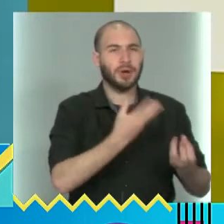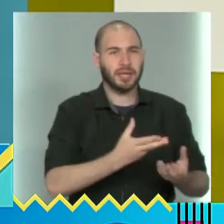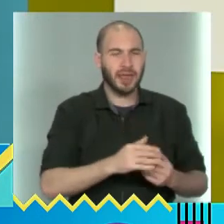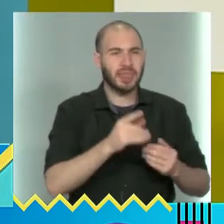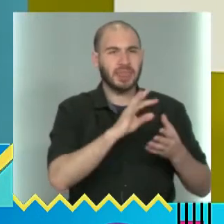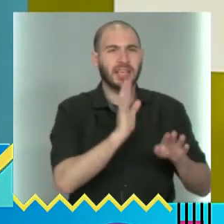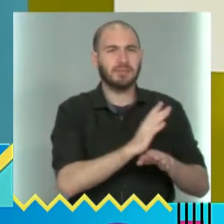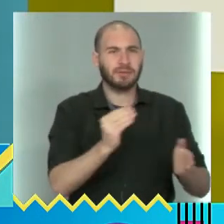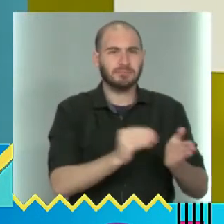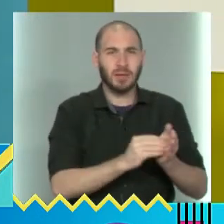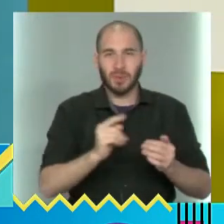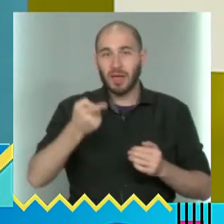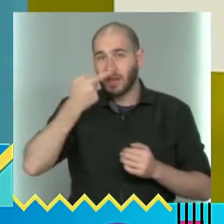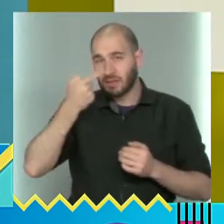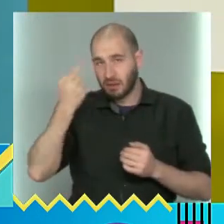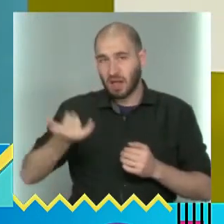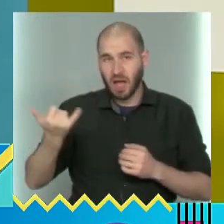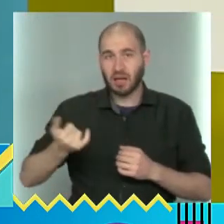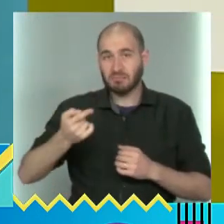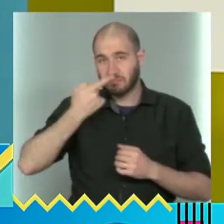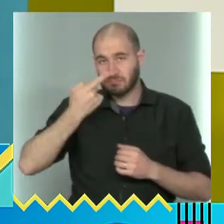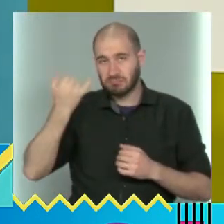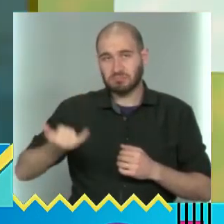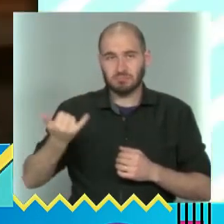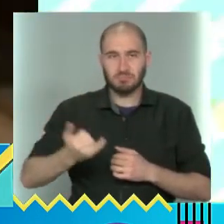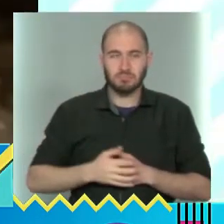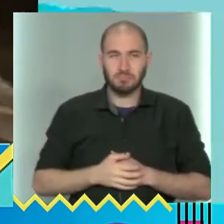esta definición? Porque hay intereses.